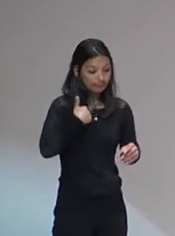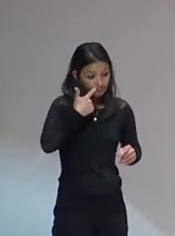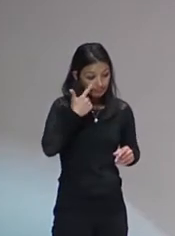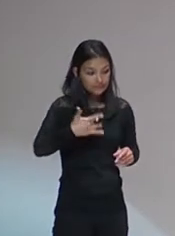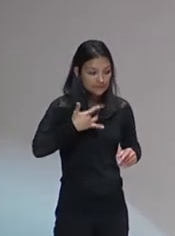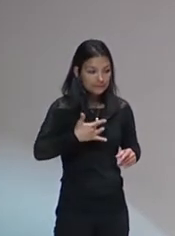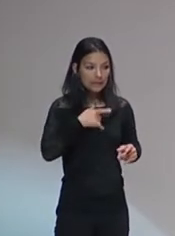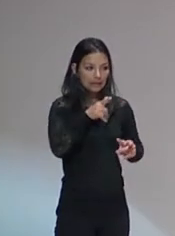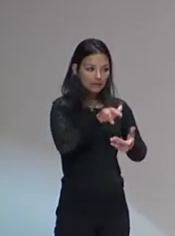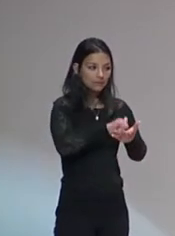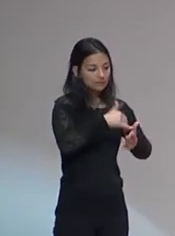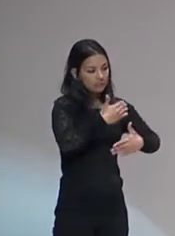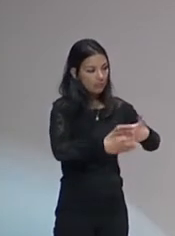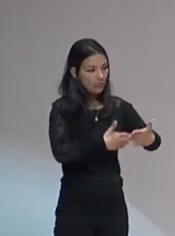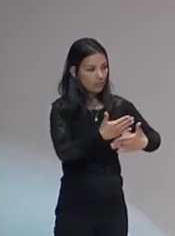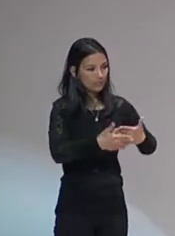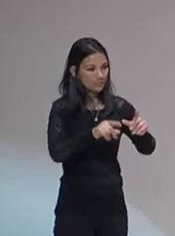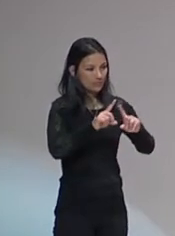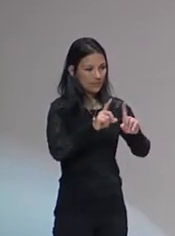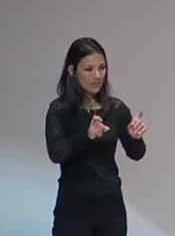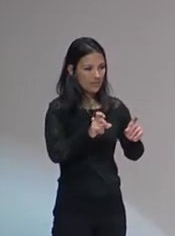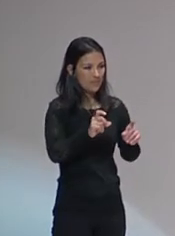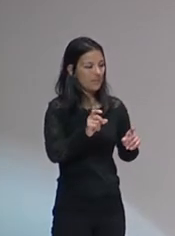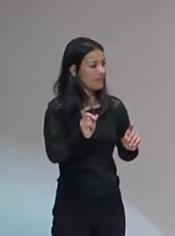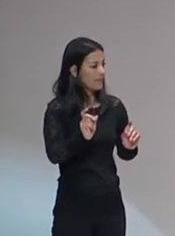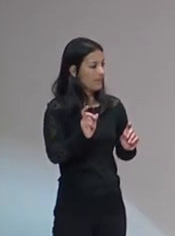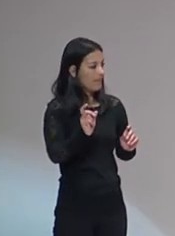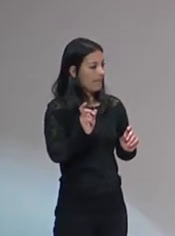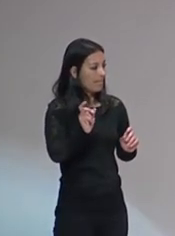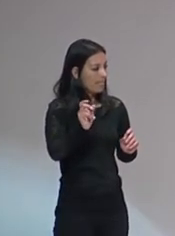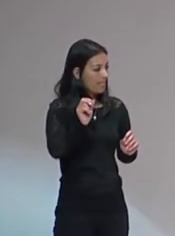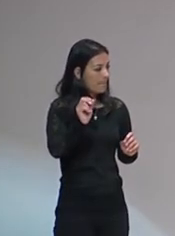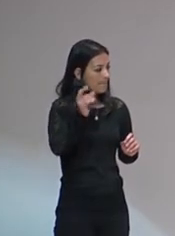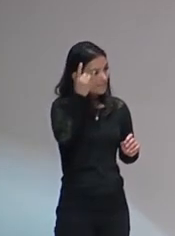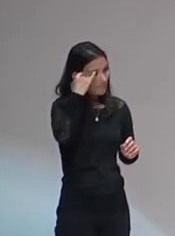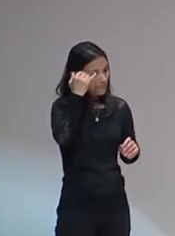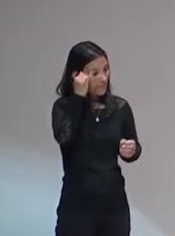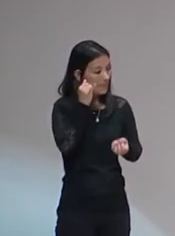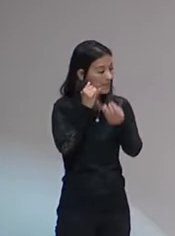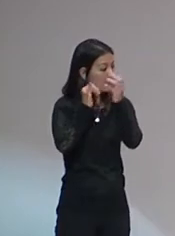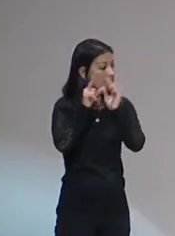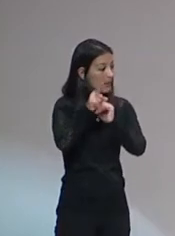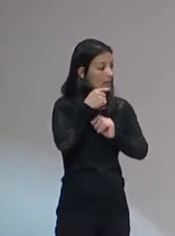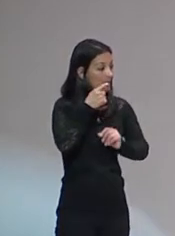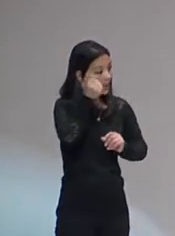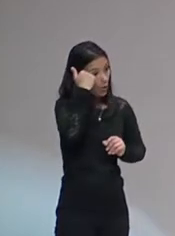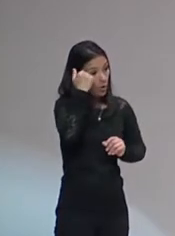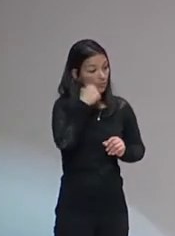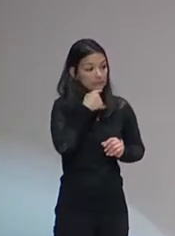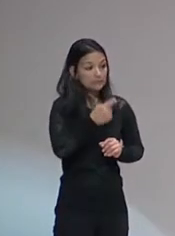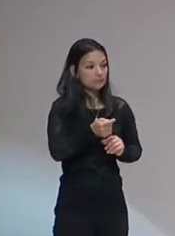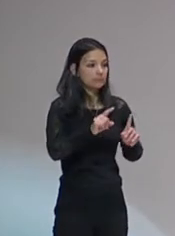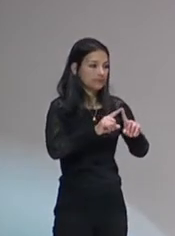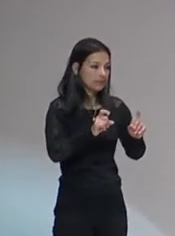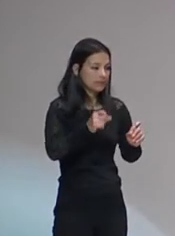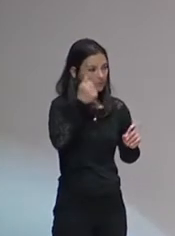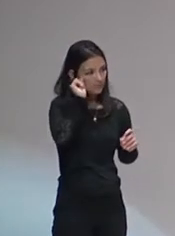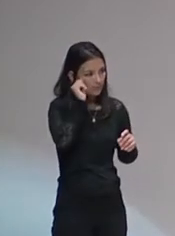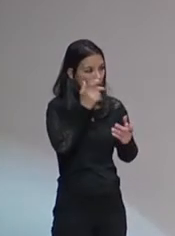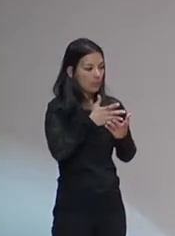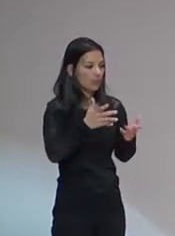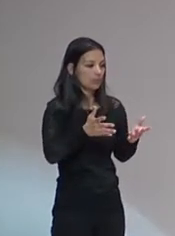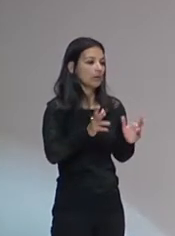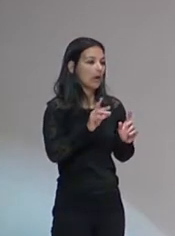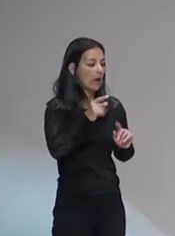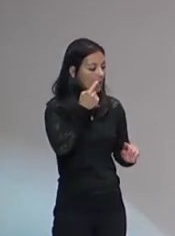precisamente ese proceso pedagógico que estamos trabajando de la pedagogía a la memoria, desde el punto de vista del análisis crítico y desde el